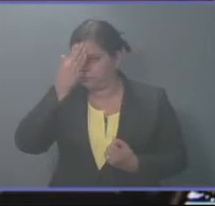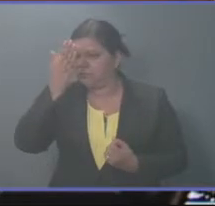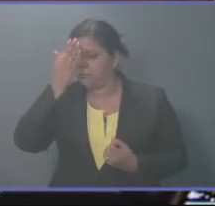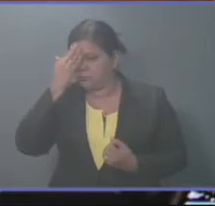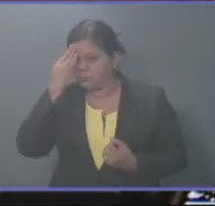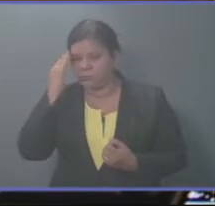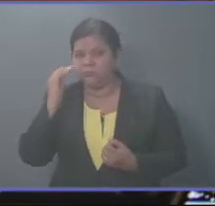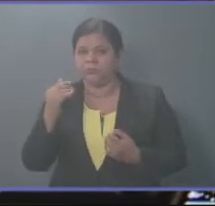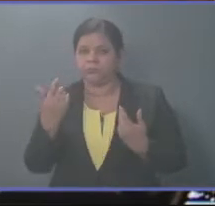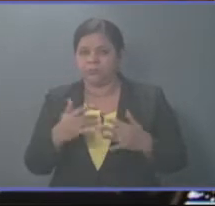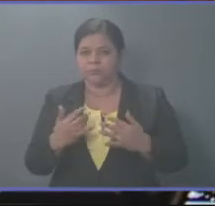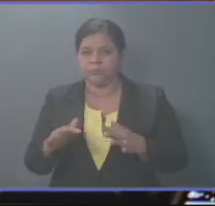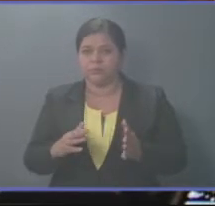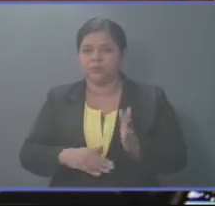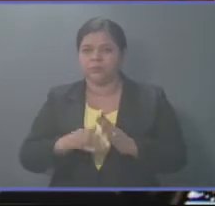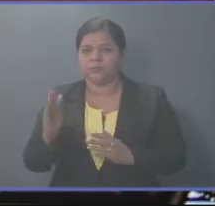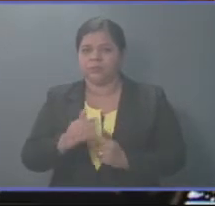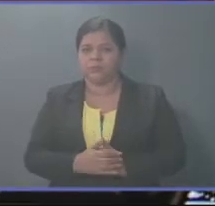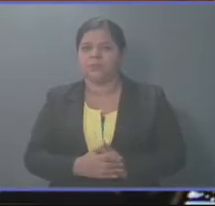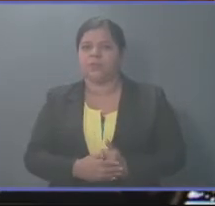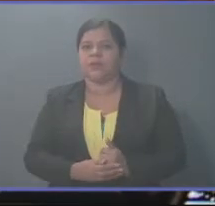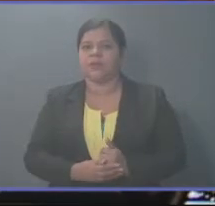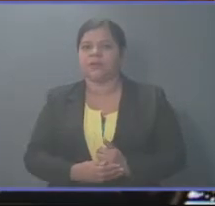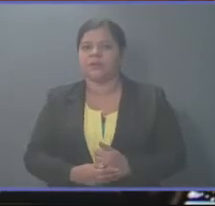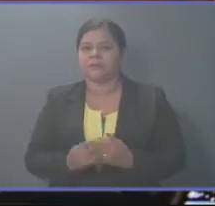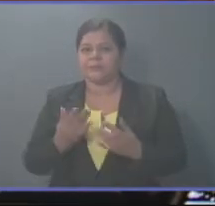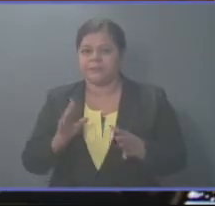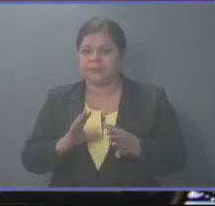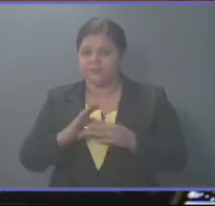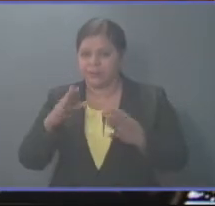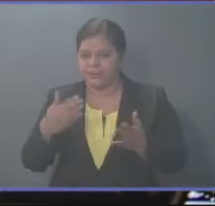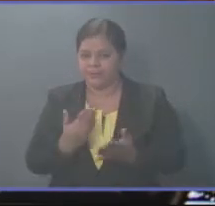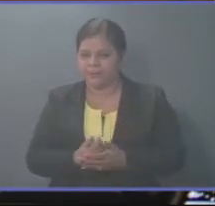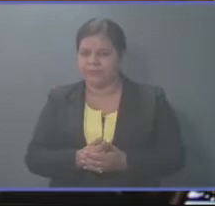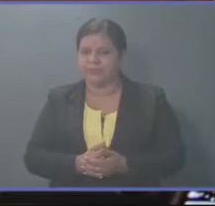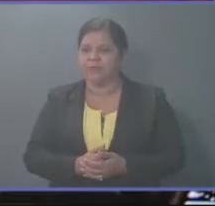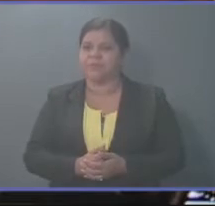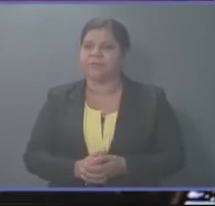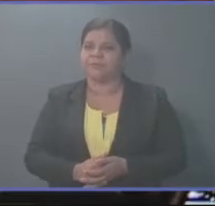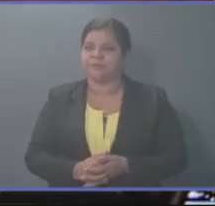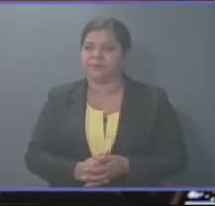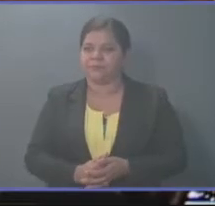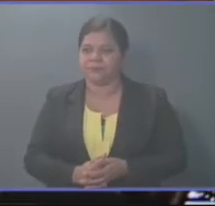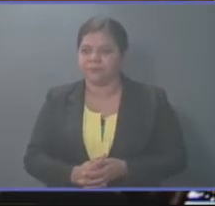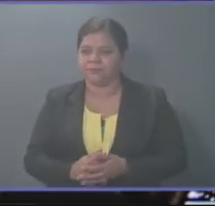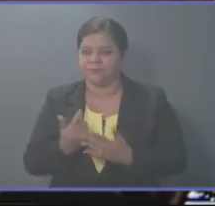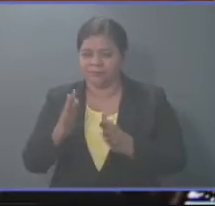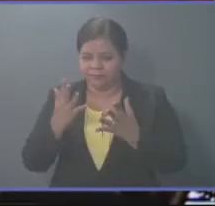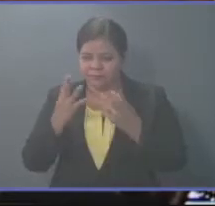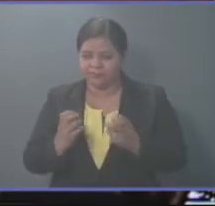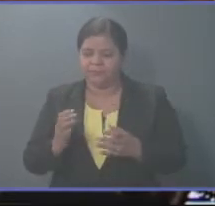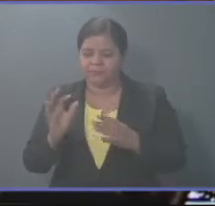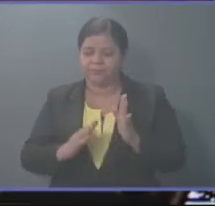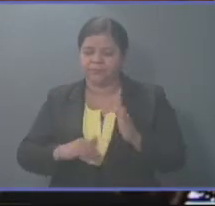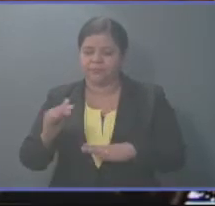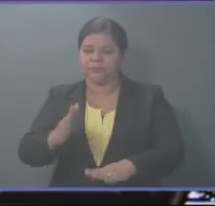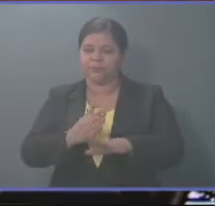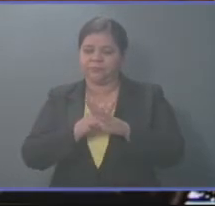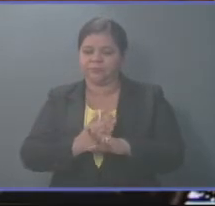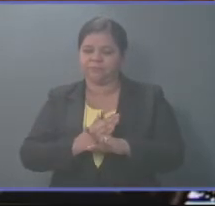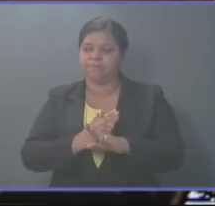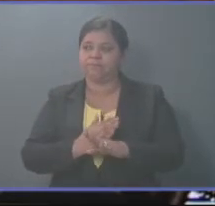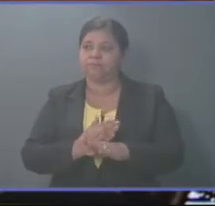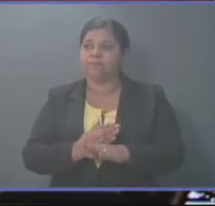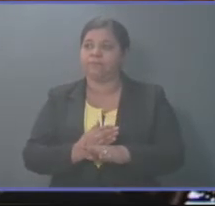acción aplaudible por estar indudablemente encaminada a brindar una mayor protección al bien